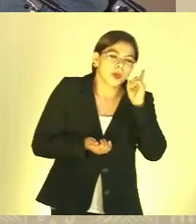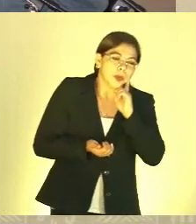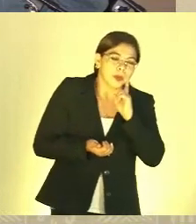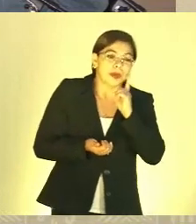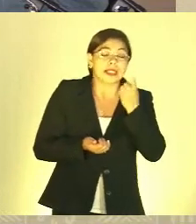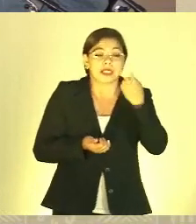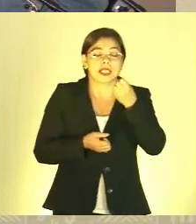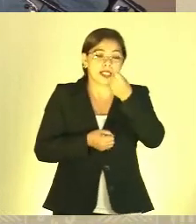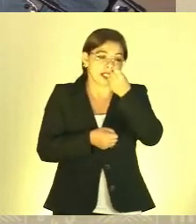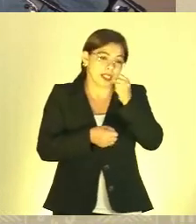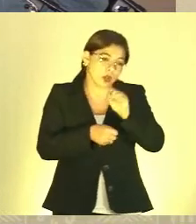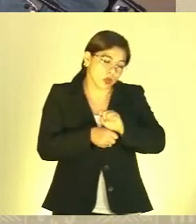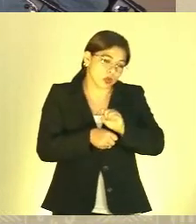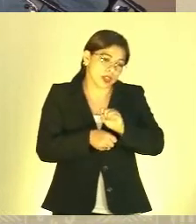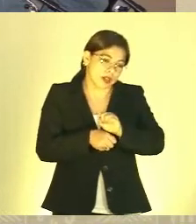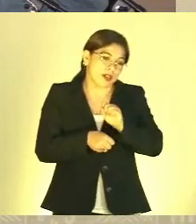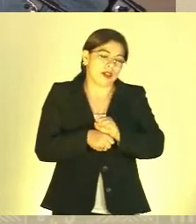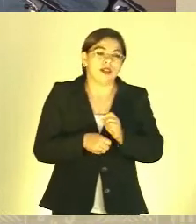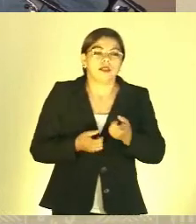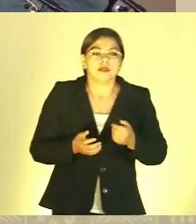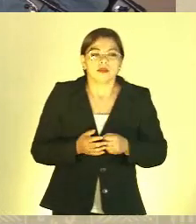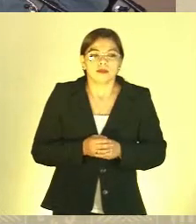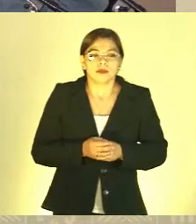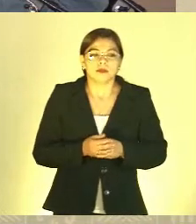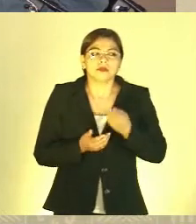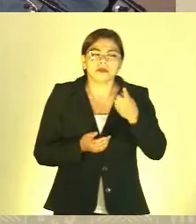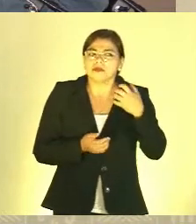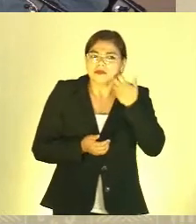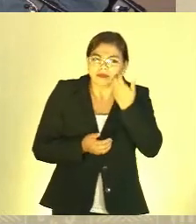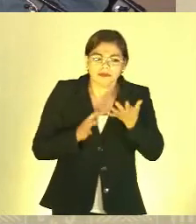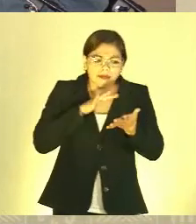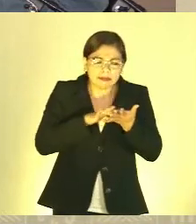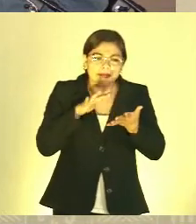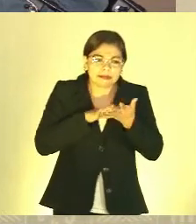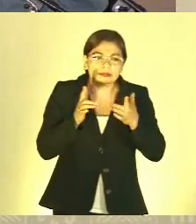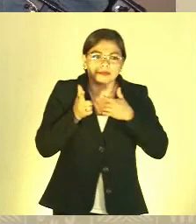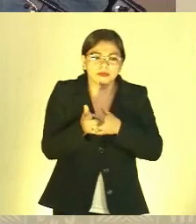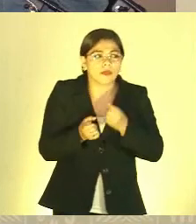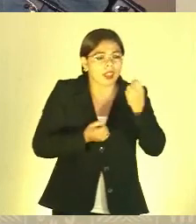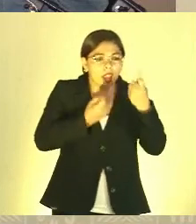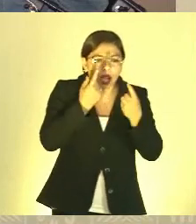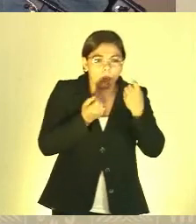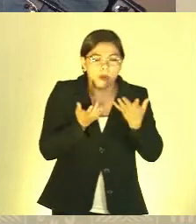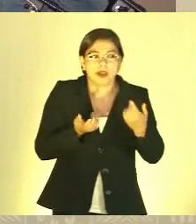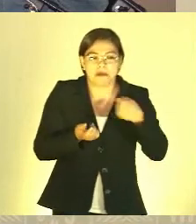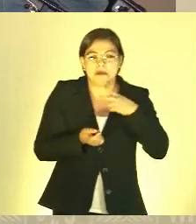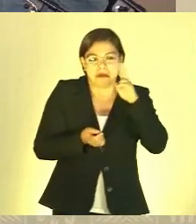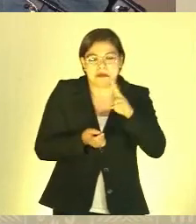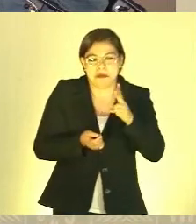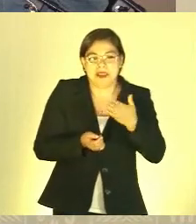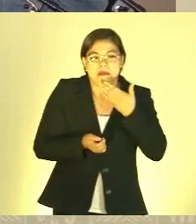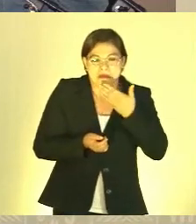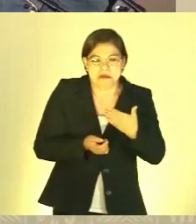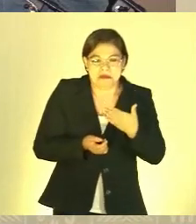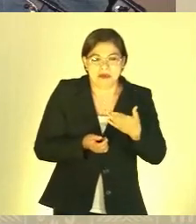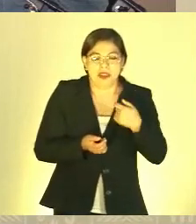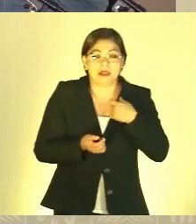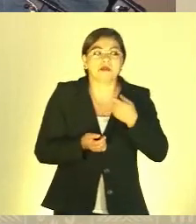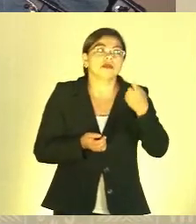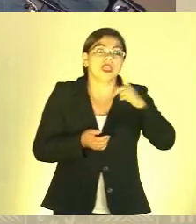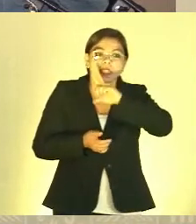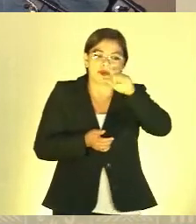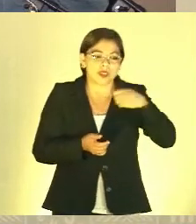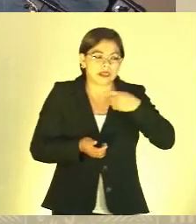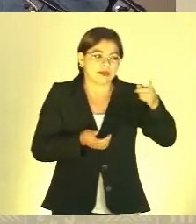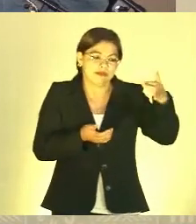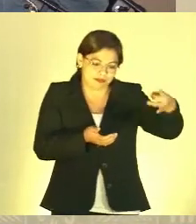escuelas secundarias. O sea que no es que... Y algunos, y fue mi gran éxito, algunos después me escribieron y